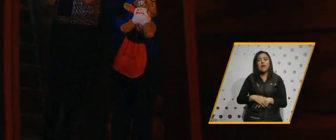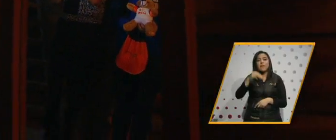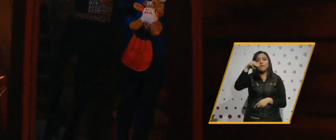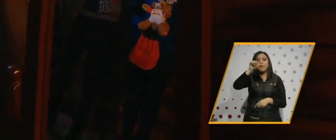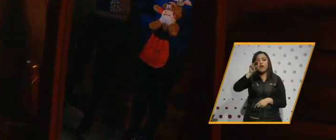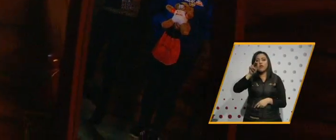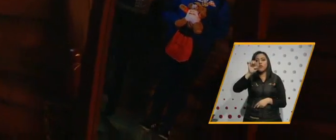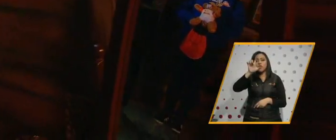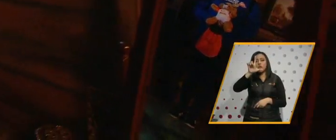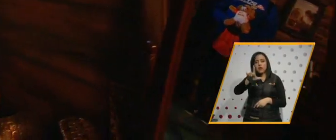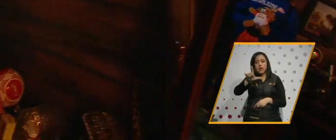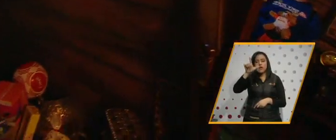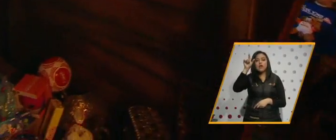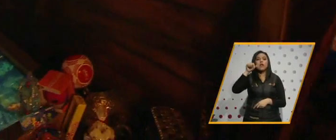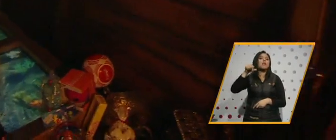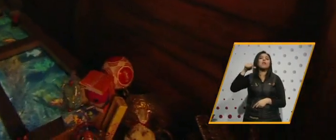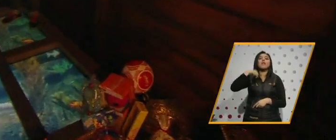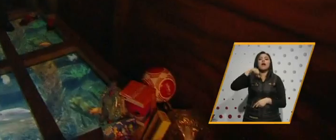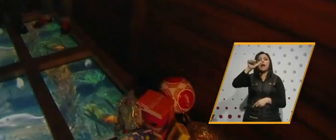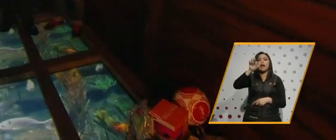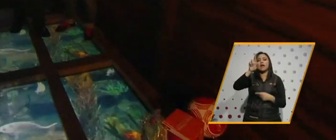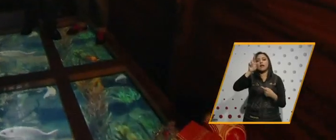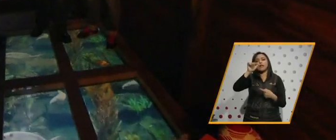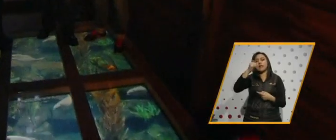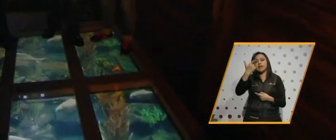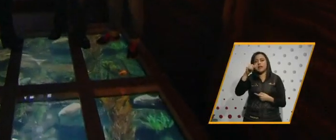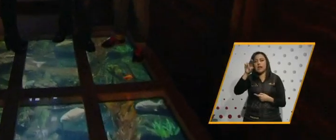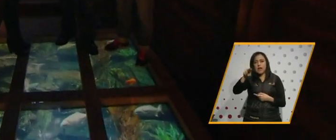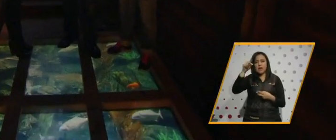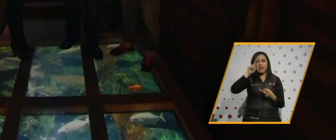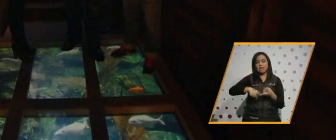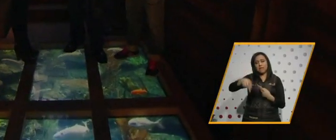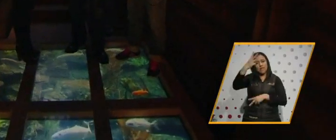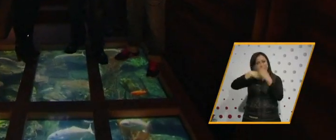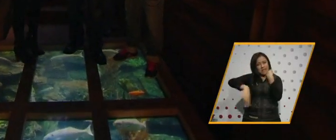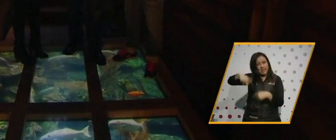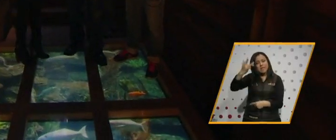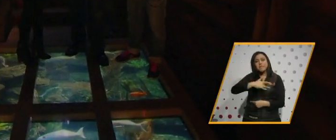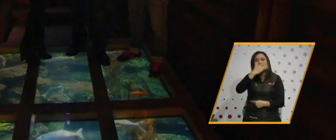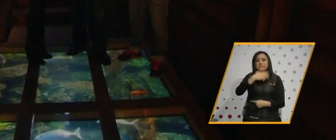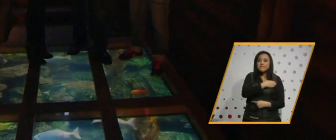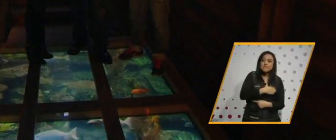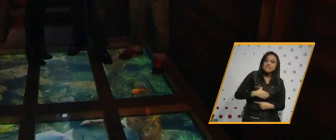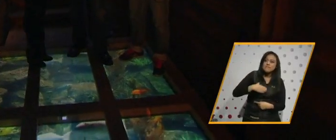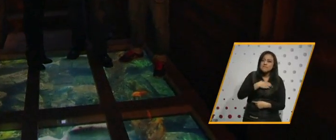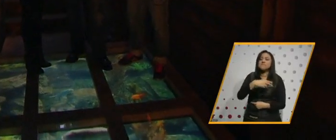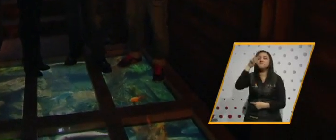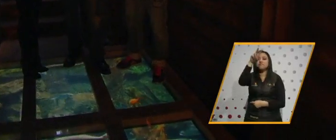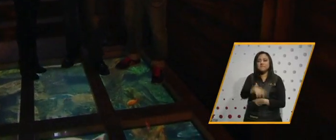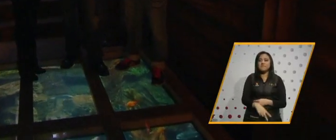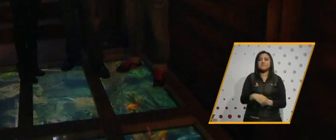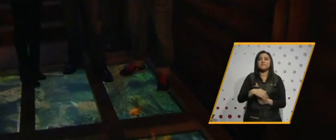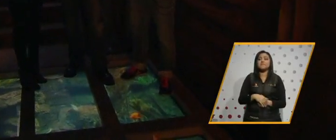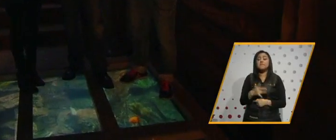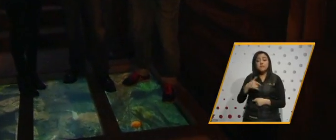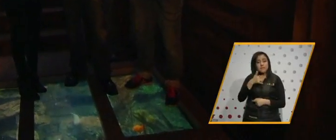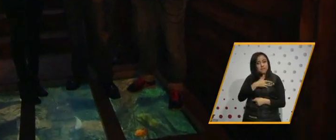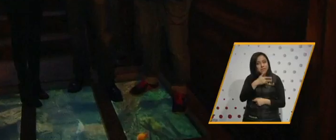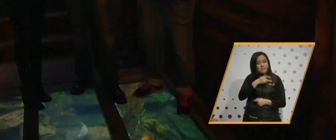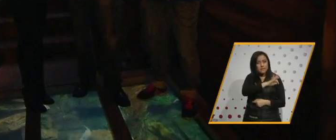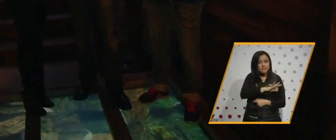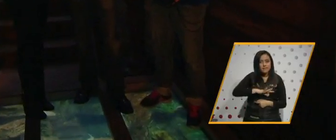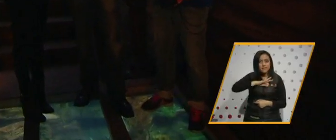de operaciones, a Regina y a Cide, que bueno, vienen muy contentos de participar en esta causa. Gracias, gracias Lina, sí, estamos felices de estar